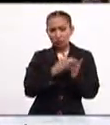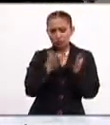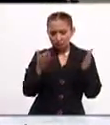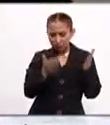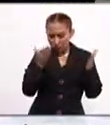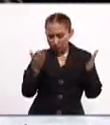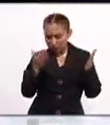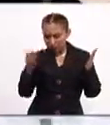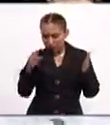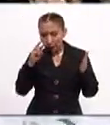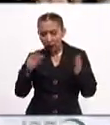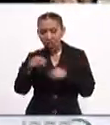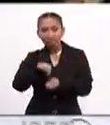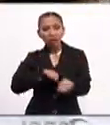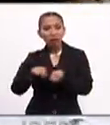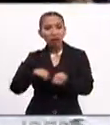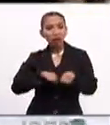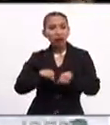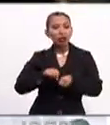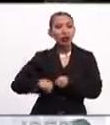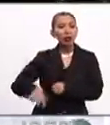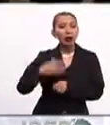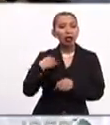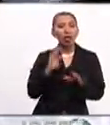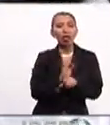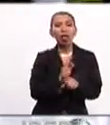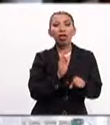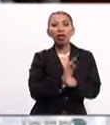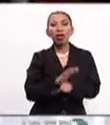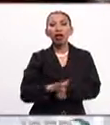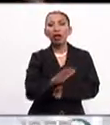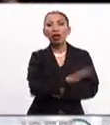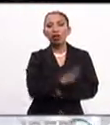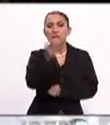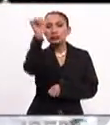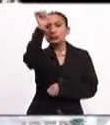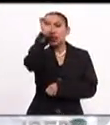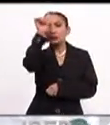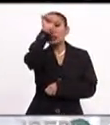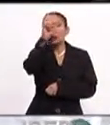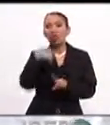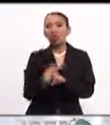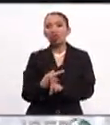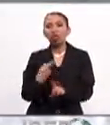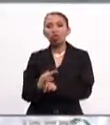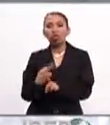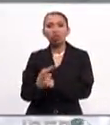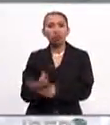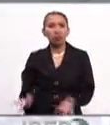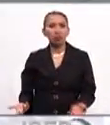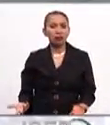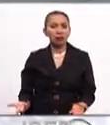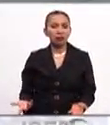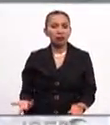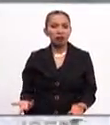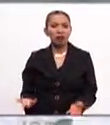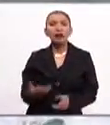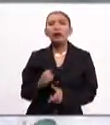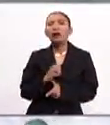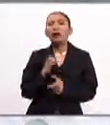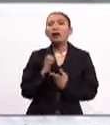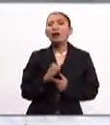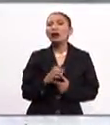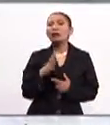expedientes fueron destruidos para proteger a los depredadores clericales. De tal manera